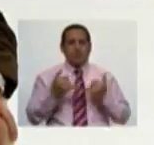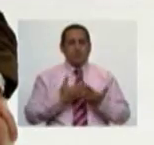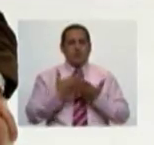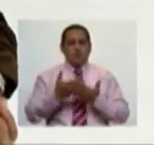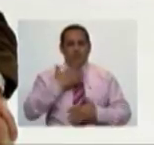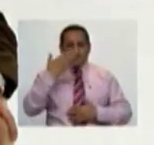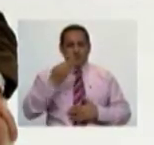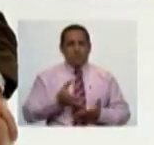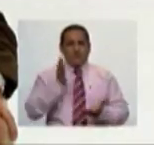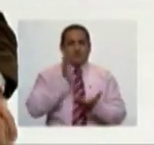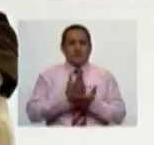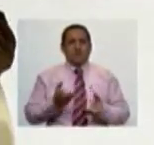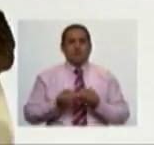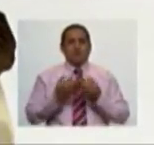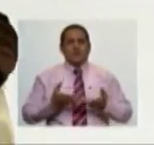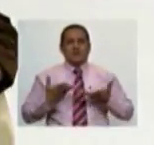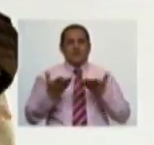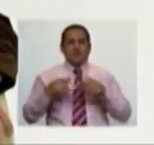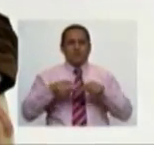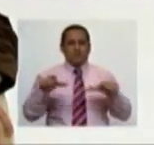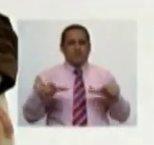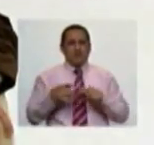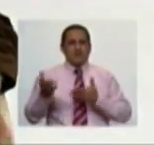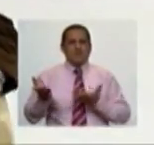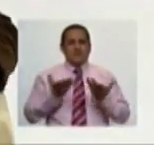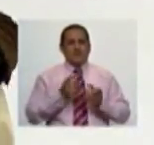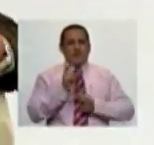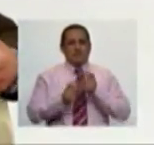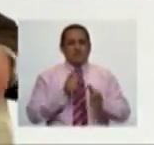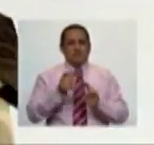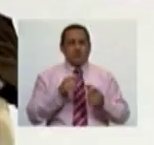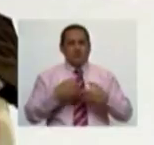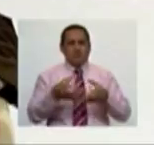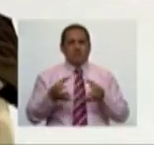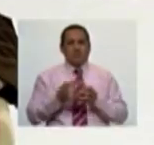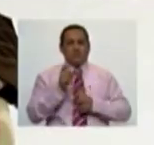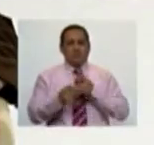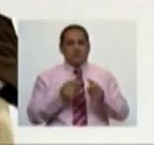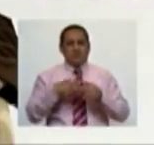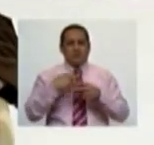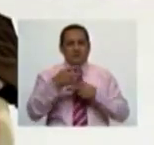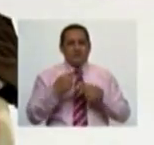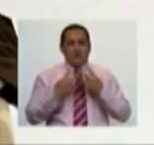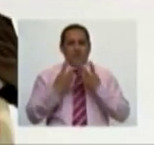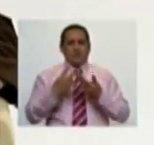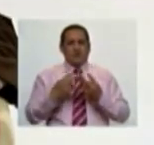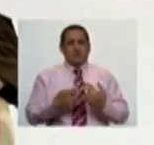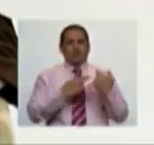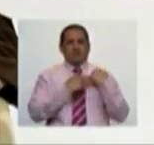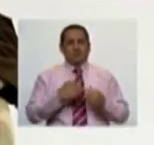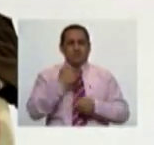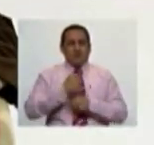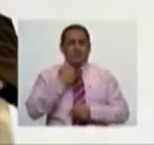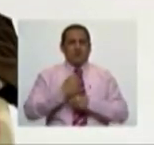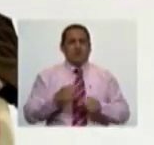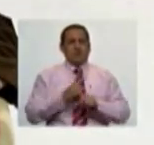una adecuada sentencia porque genera un clima de invitar a la sociedad, al conjunto del vecindario a involucrarse